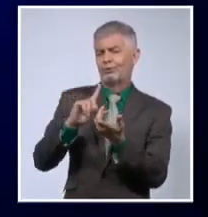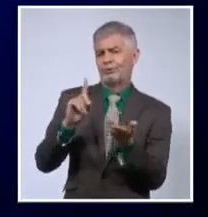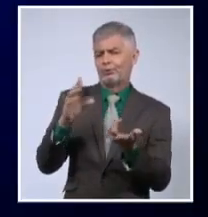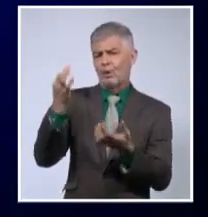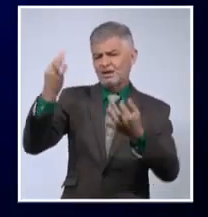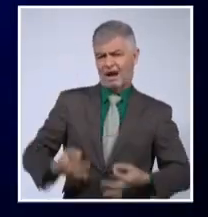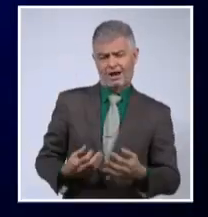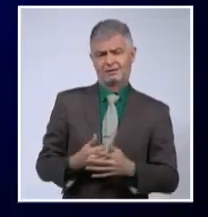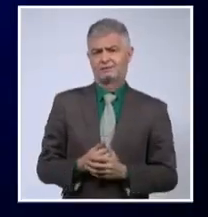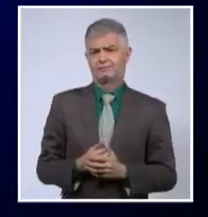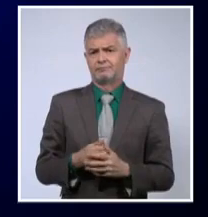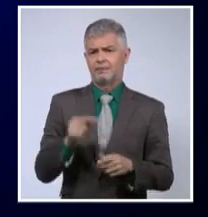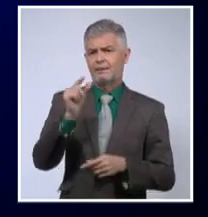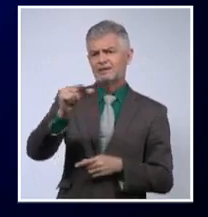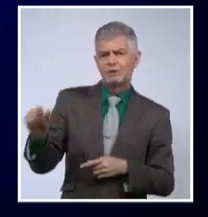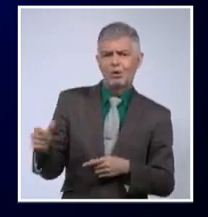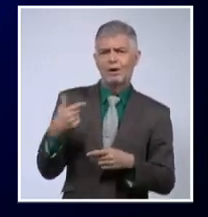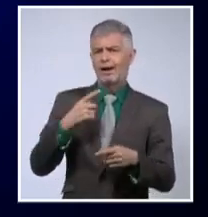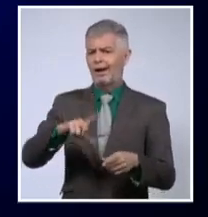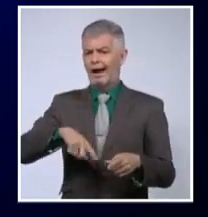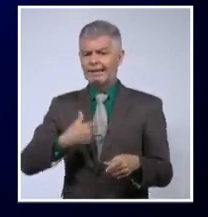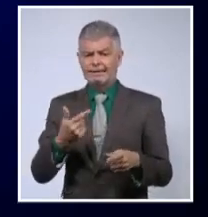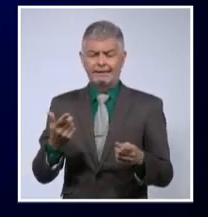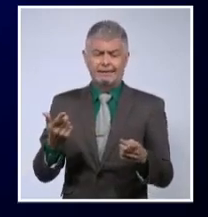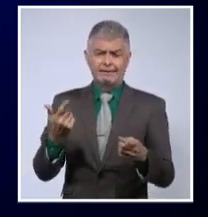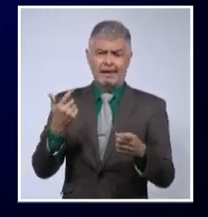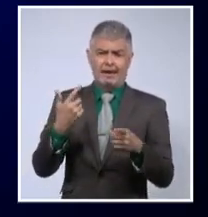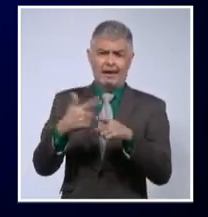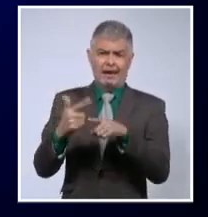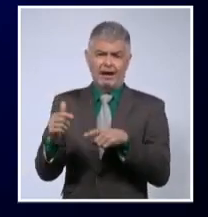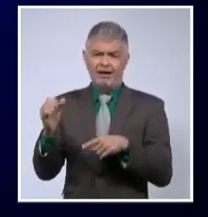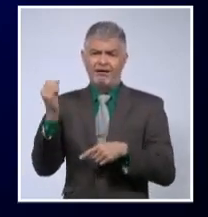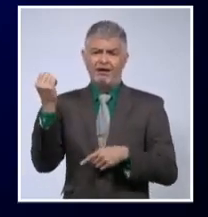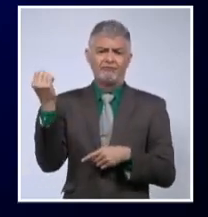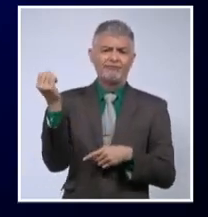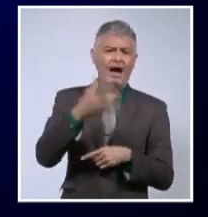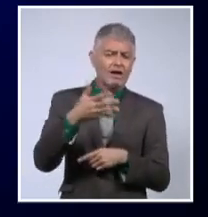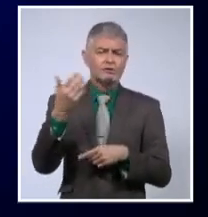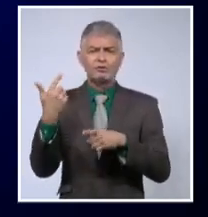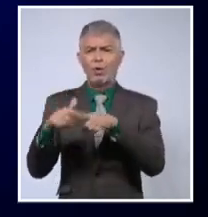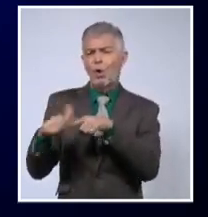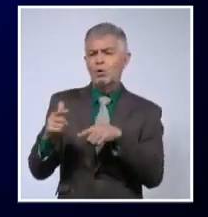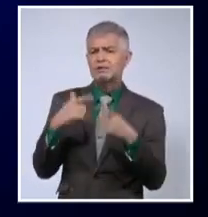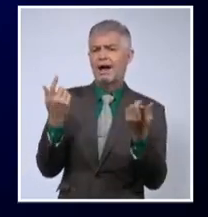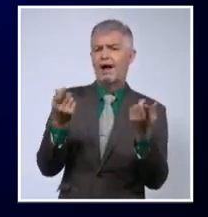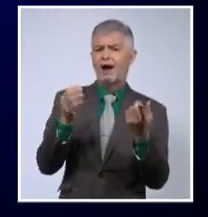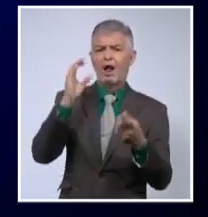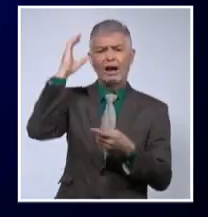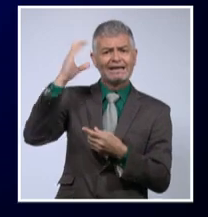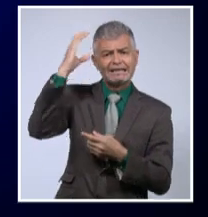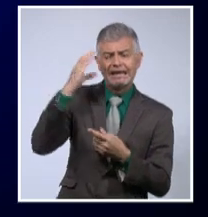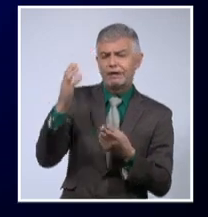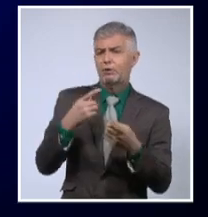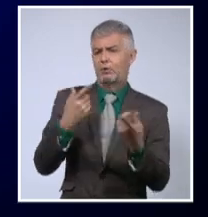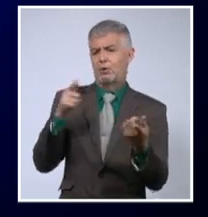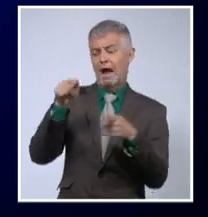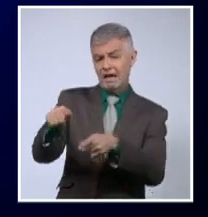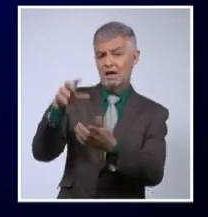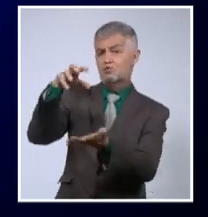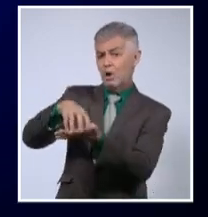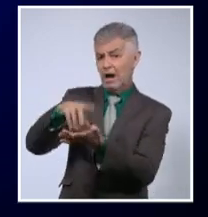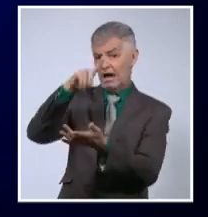mercenarios confesos, artistas sin obra, engaño a la opinión pública. Todo eso fue San Isidro. Otro capítulo